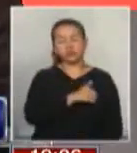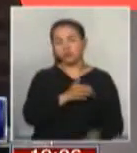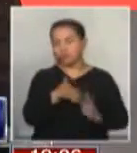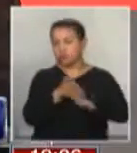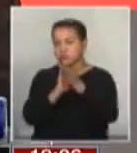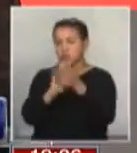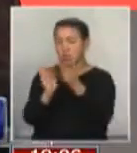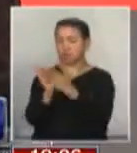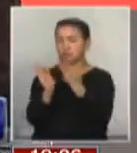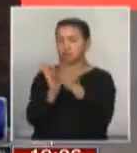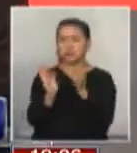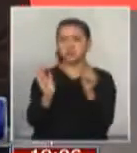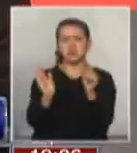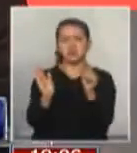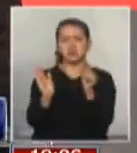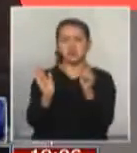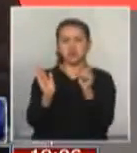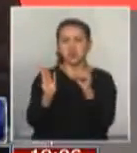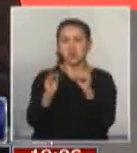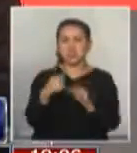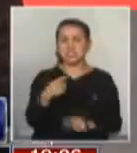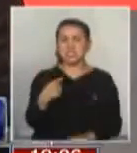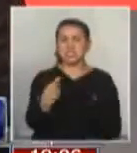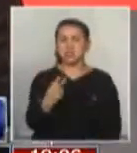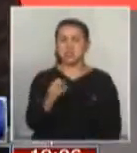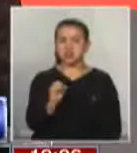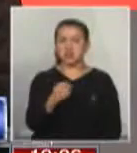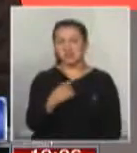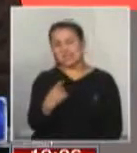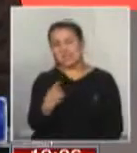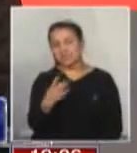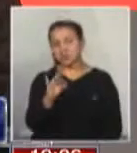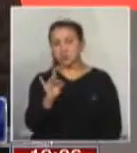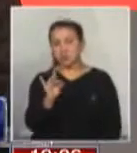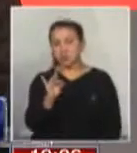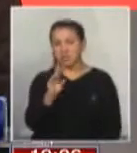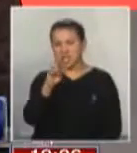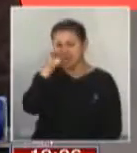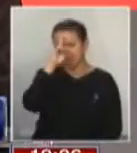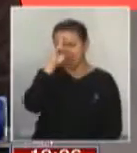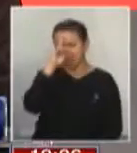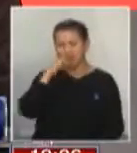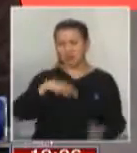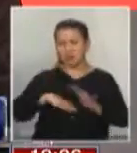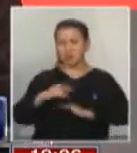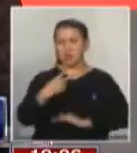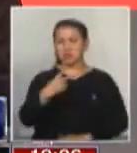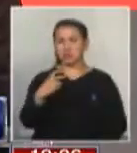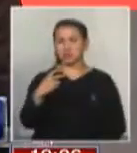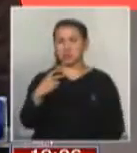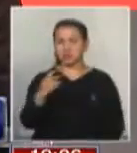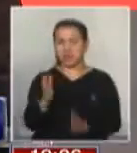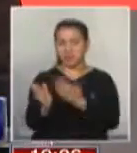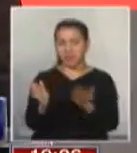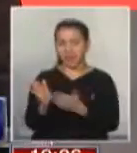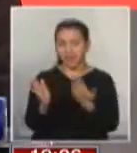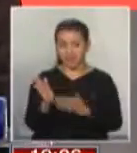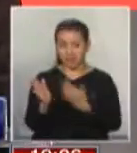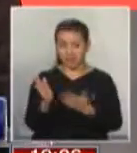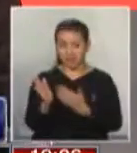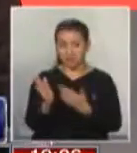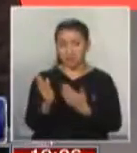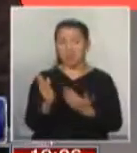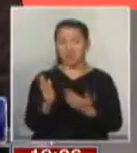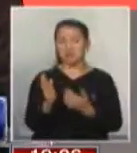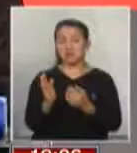que son novelas breves novelas de 120 150 son raras las que sobrepasan las 200 páginas creo que todas sus